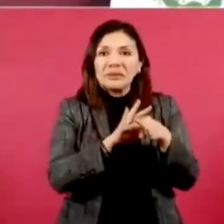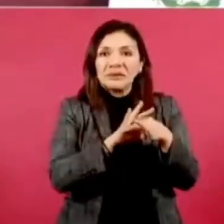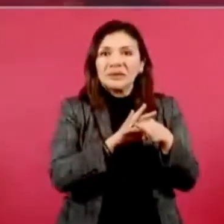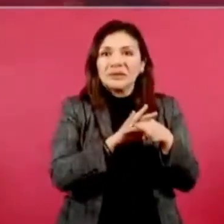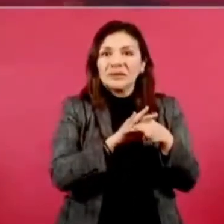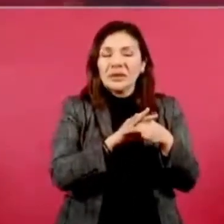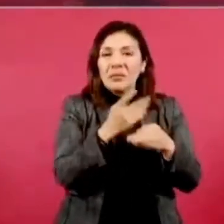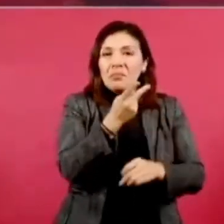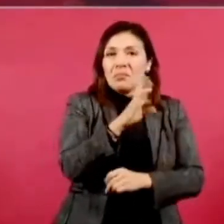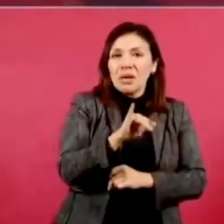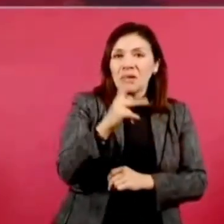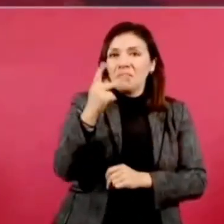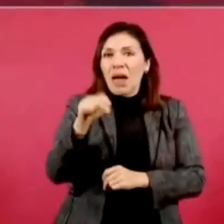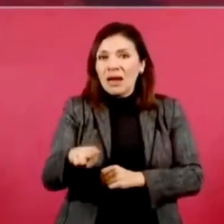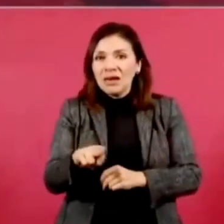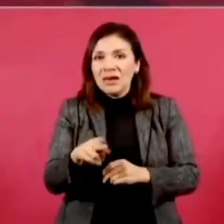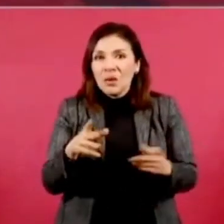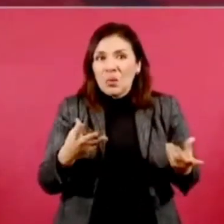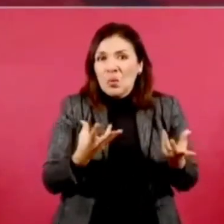del PRI y el PAN,